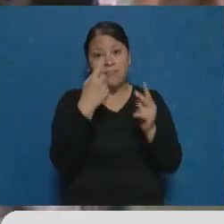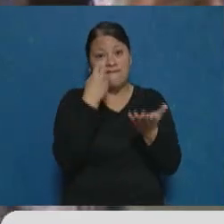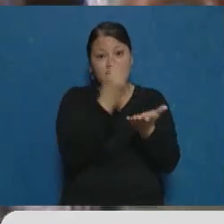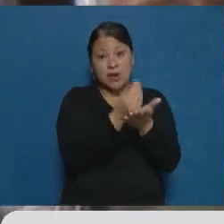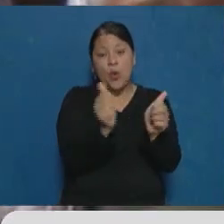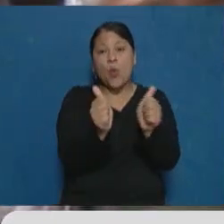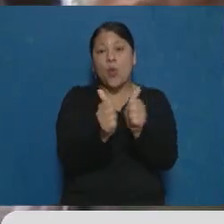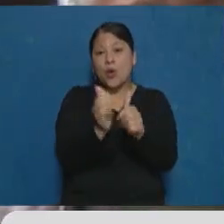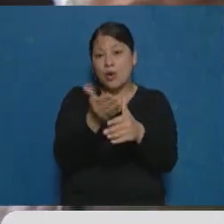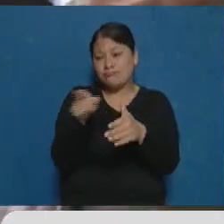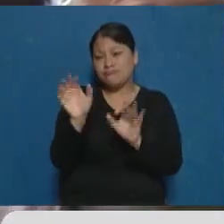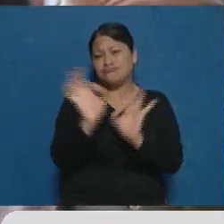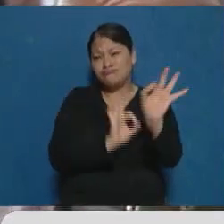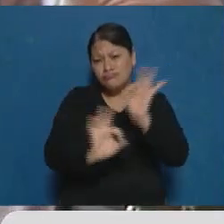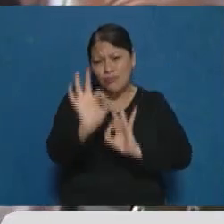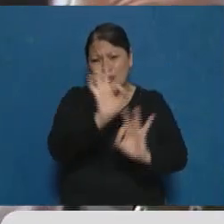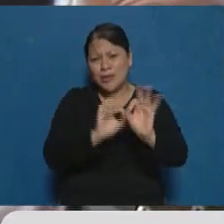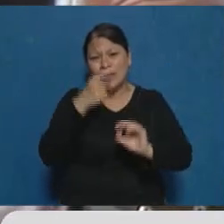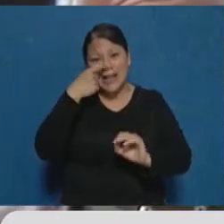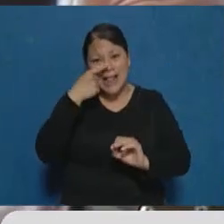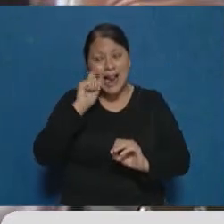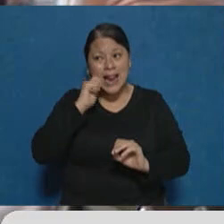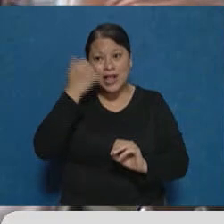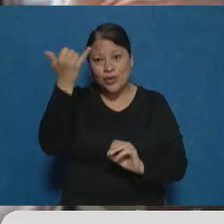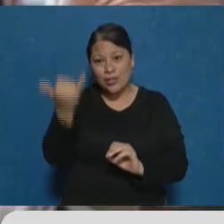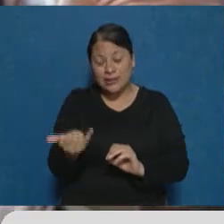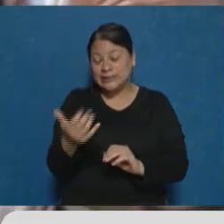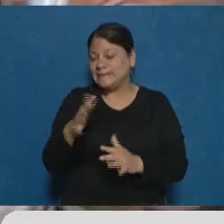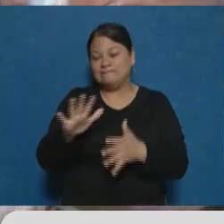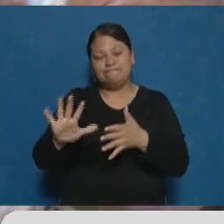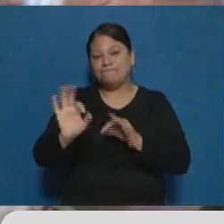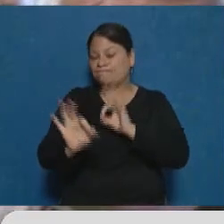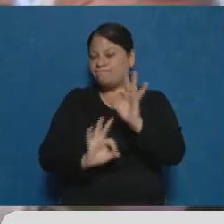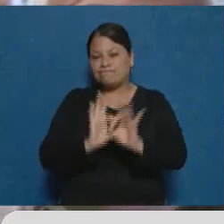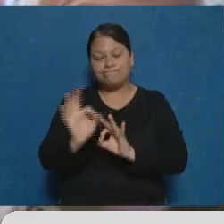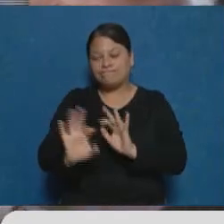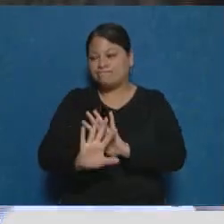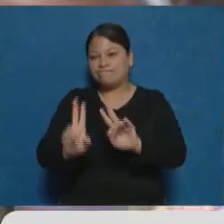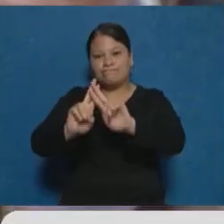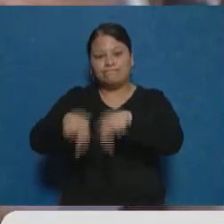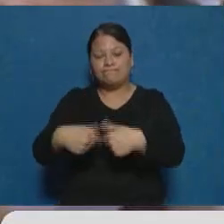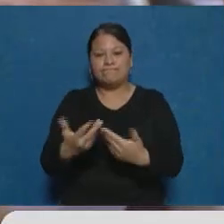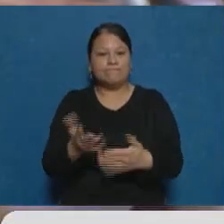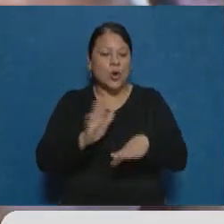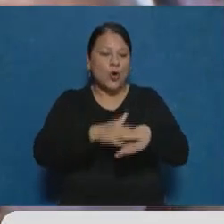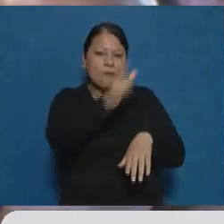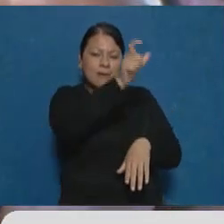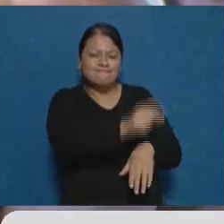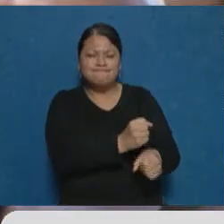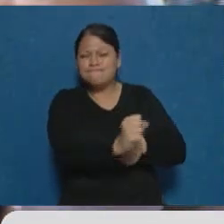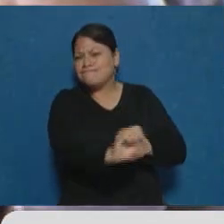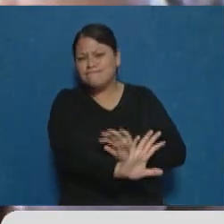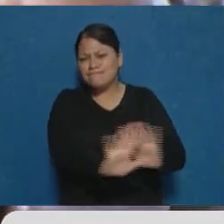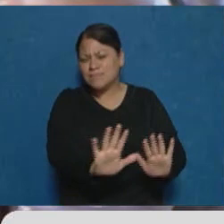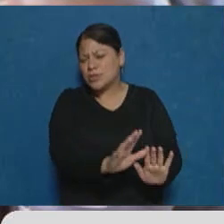novia, tenían un proyecto muy interesante, muy lindo, y bueno, quedó trunco por este asesino, ¿no? Que lo asesinó de una forma muy vil y muy,